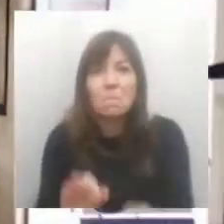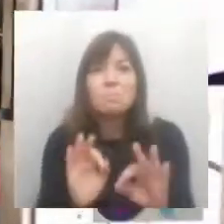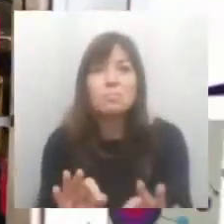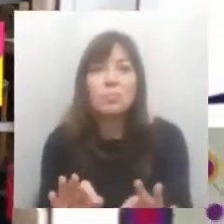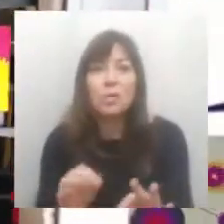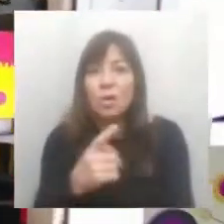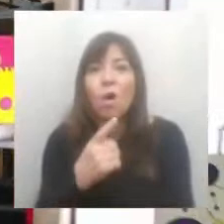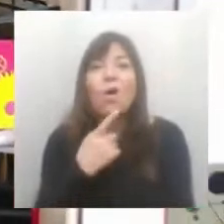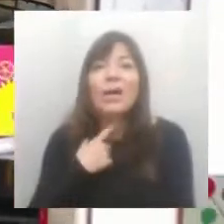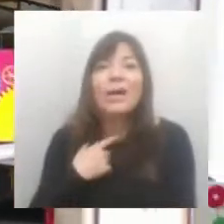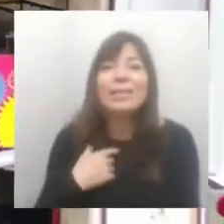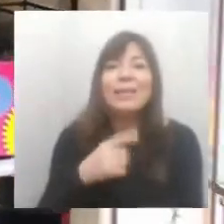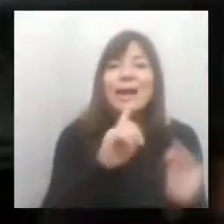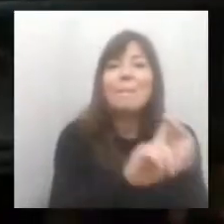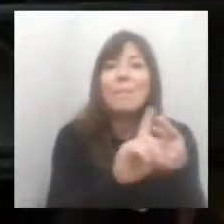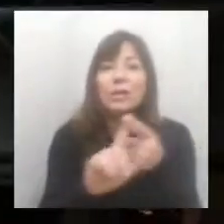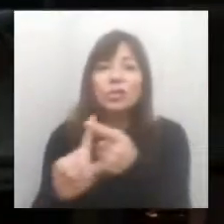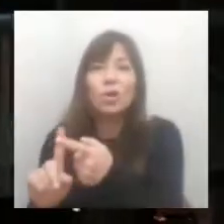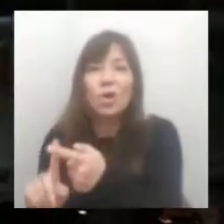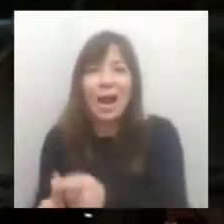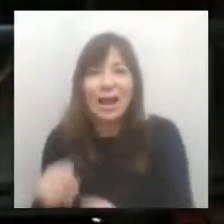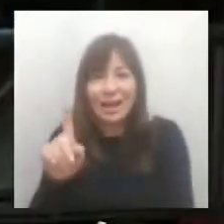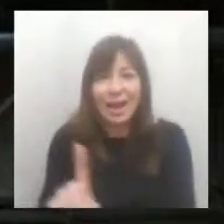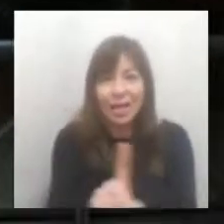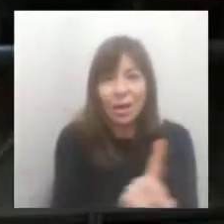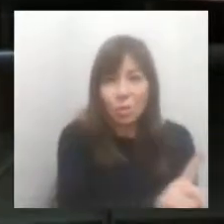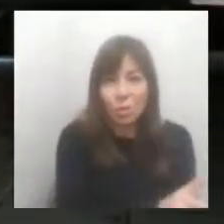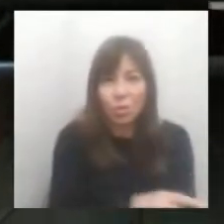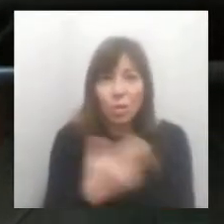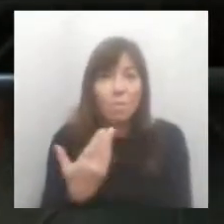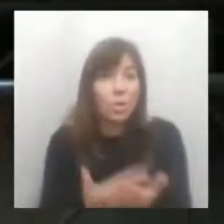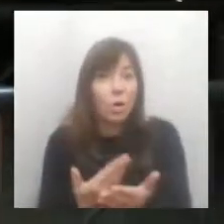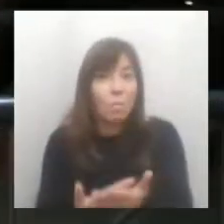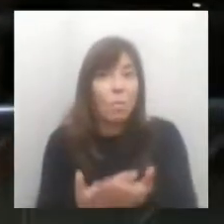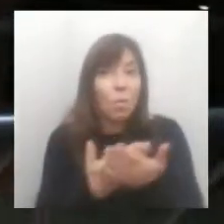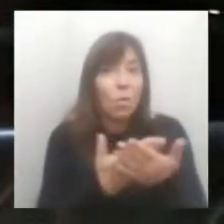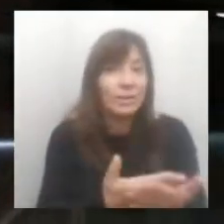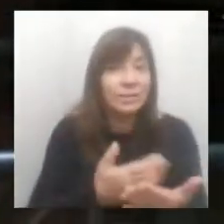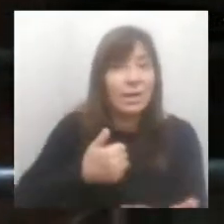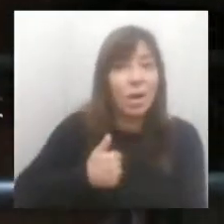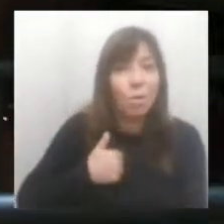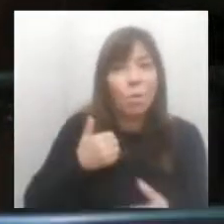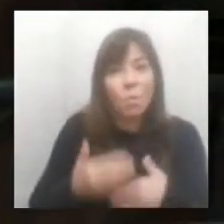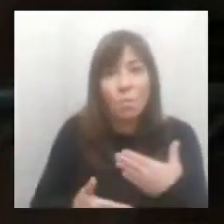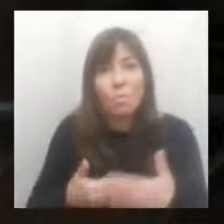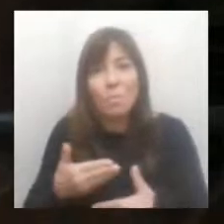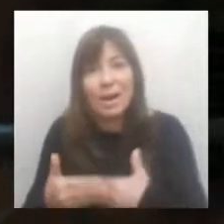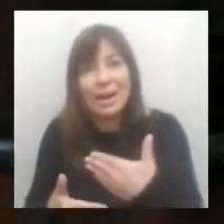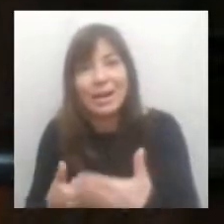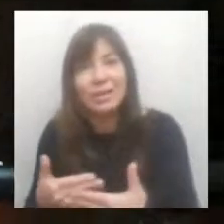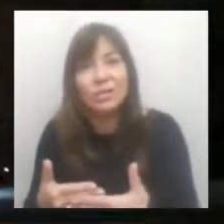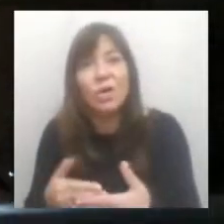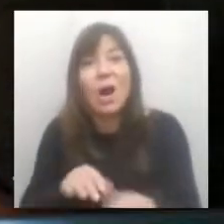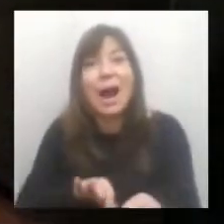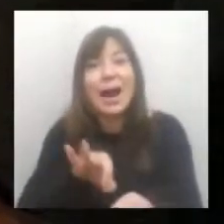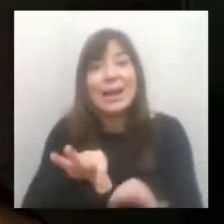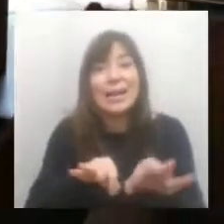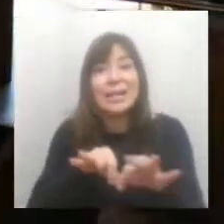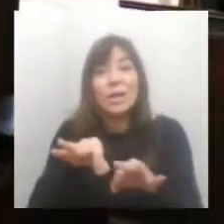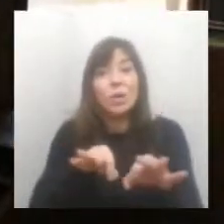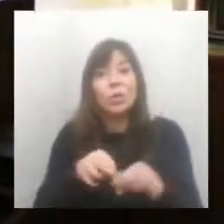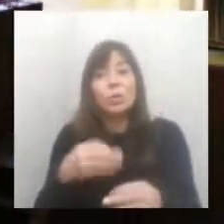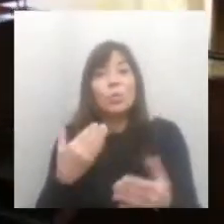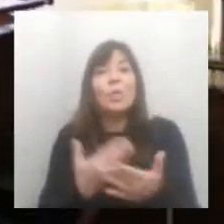intereses personales de cada uno de nosotros, de cada uno de los visitantes. Entonces, la propuesta se va cumpliendo también desde los aspectos arquitectónicos y de propuestas